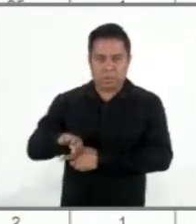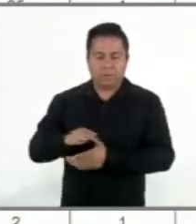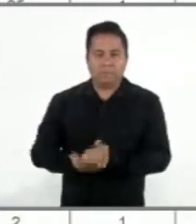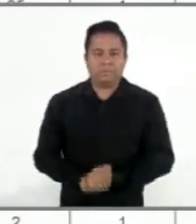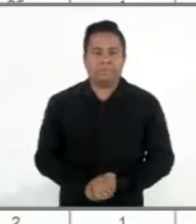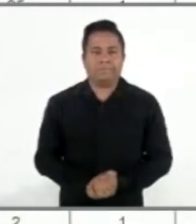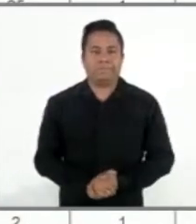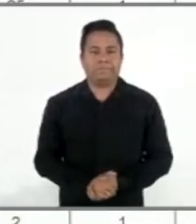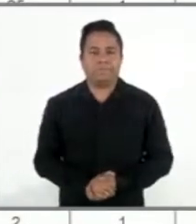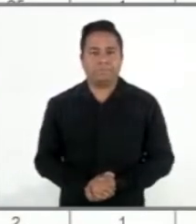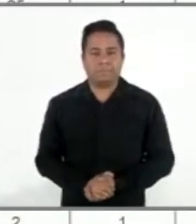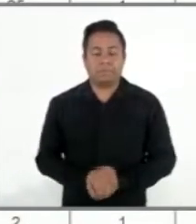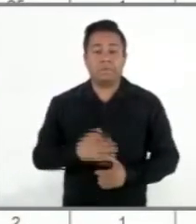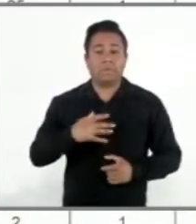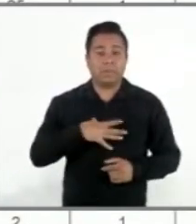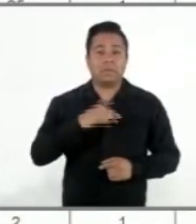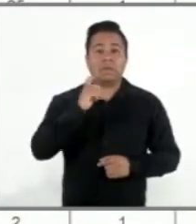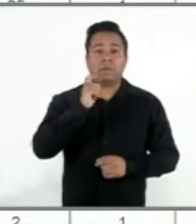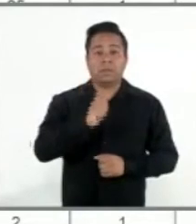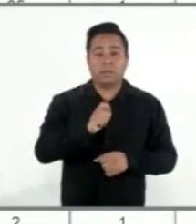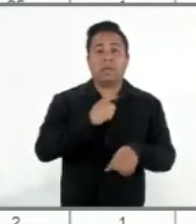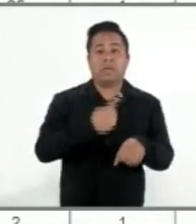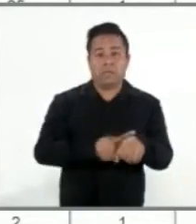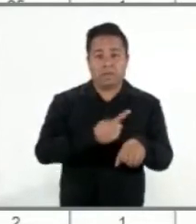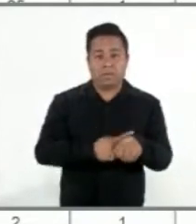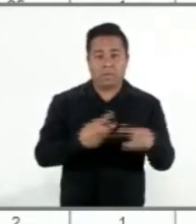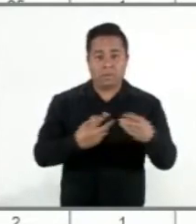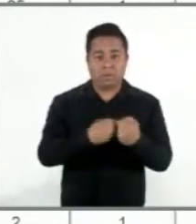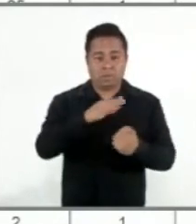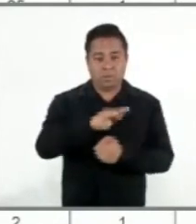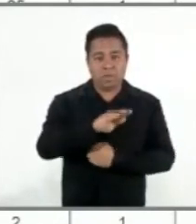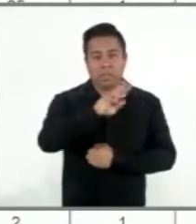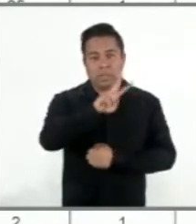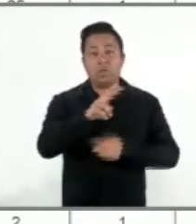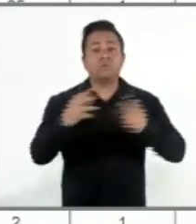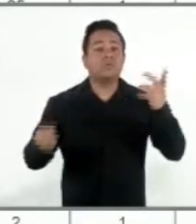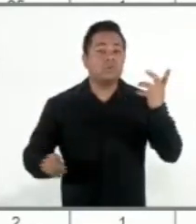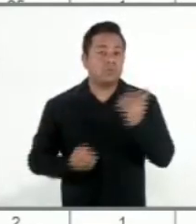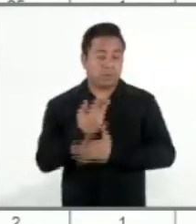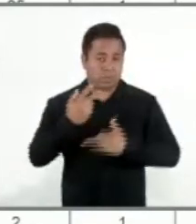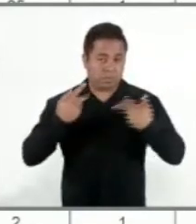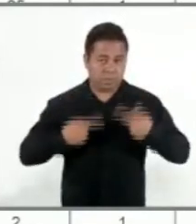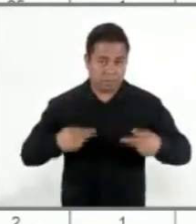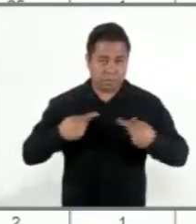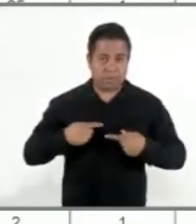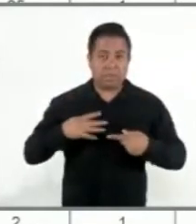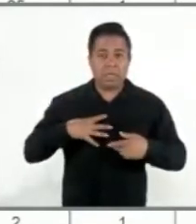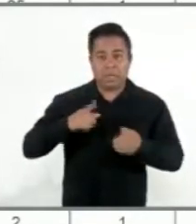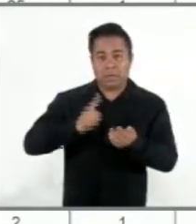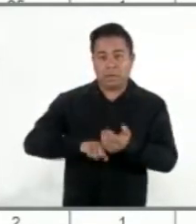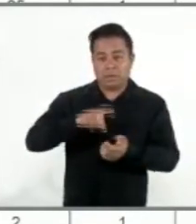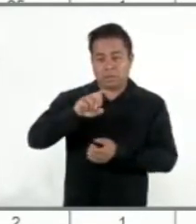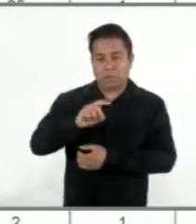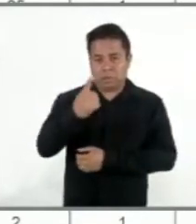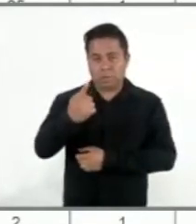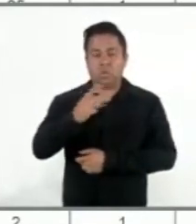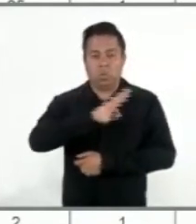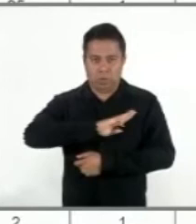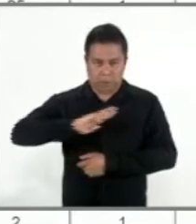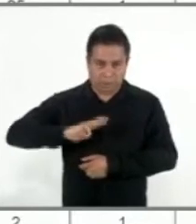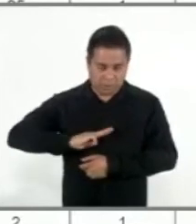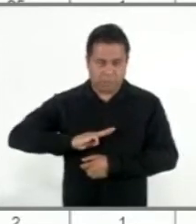en relación a los casos positivos tenemos 92 casos nuevos de 31 municipios con casos